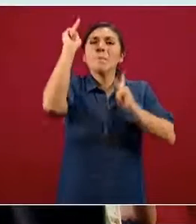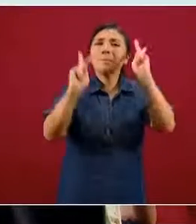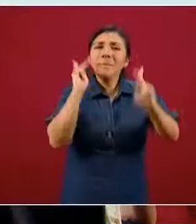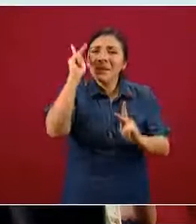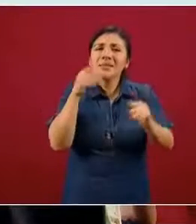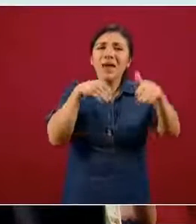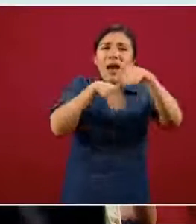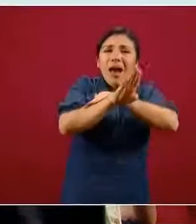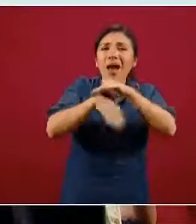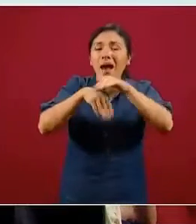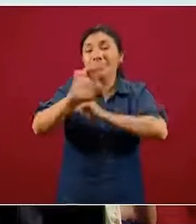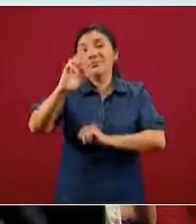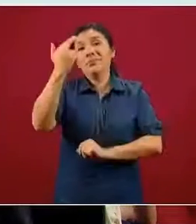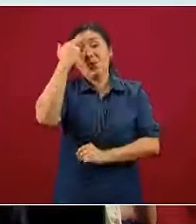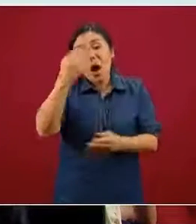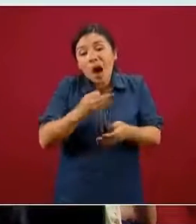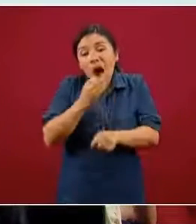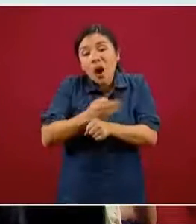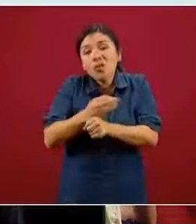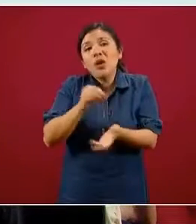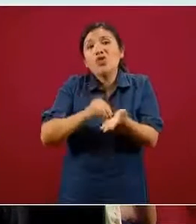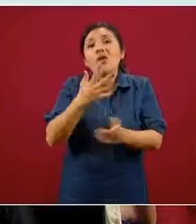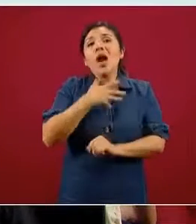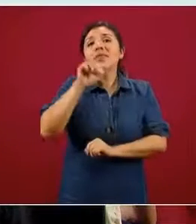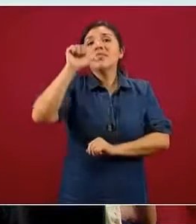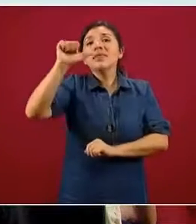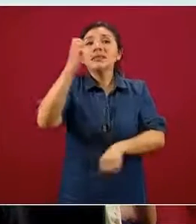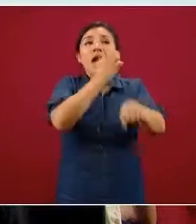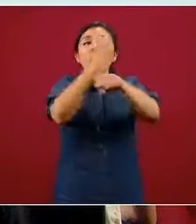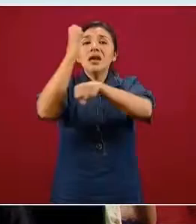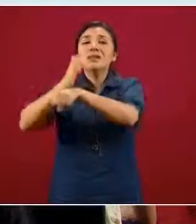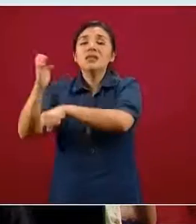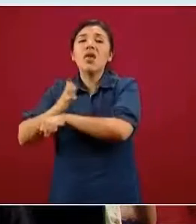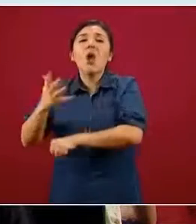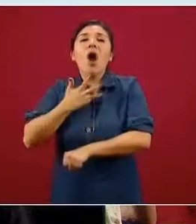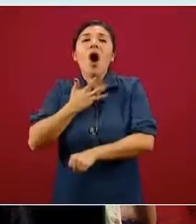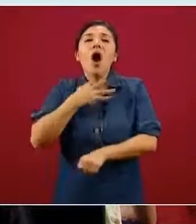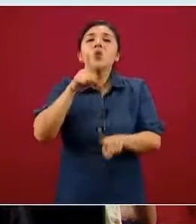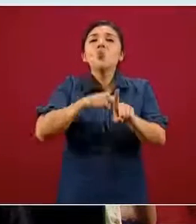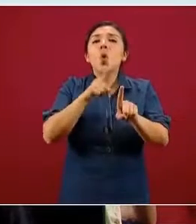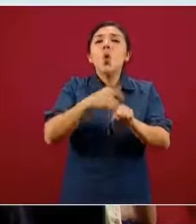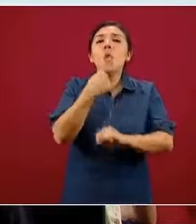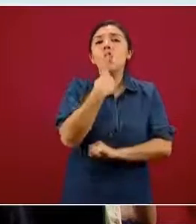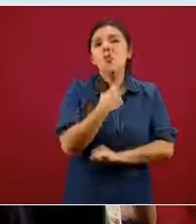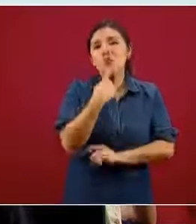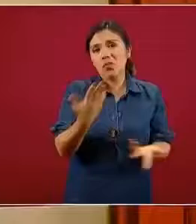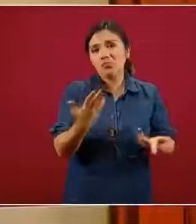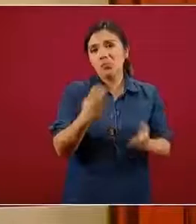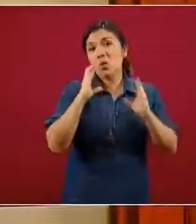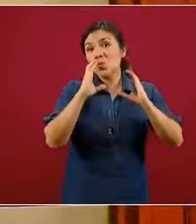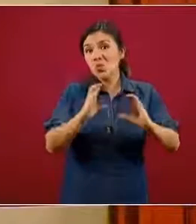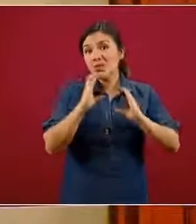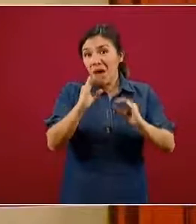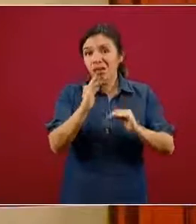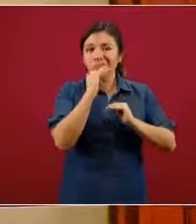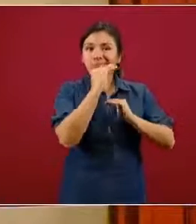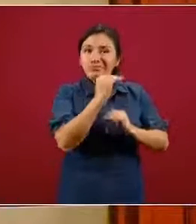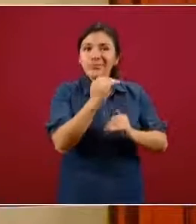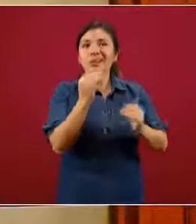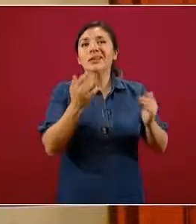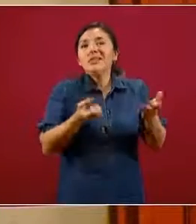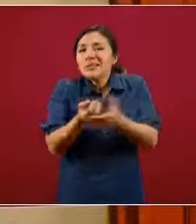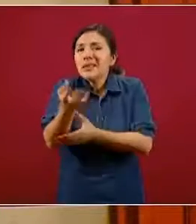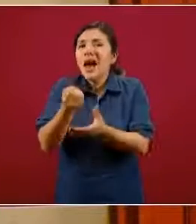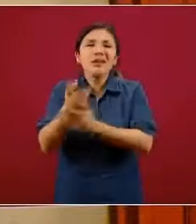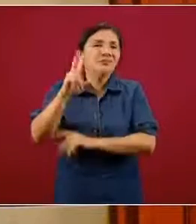posible, recordando que todavía hay 16 entidades federativas que están en rojo, tratando de limitar la